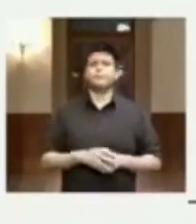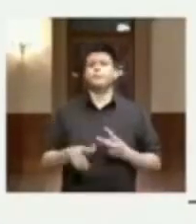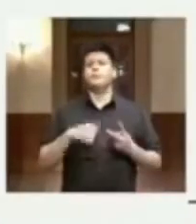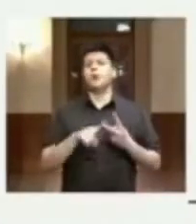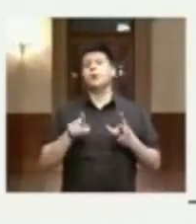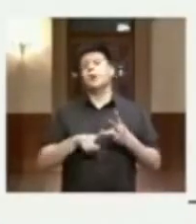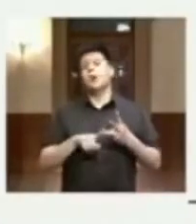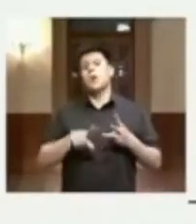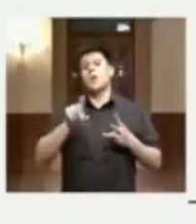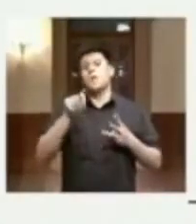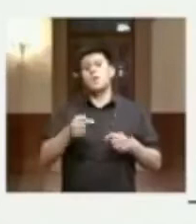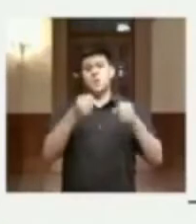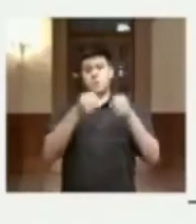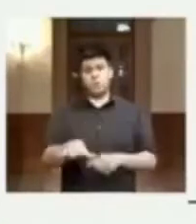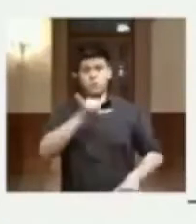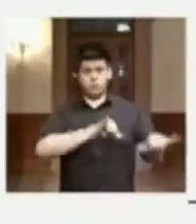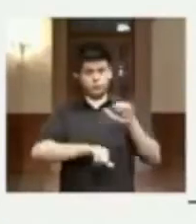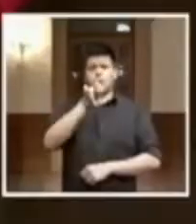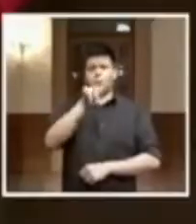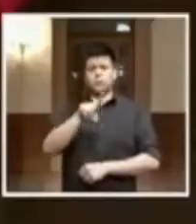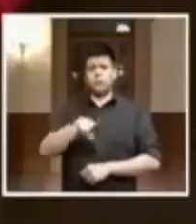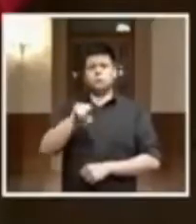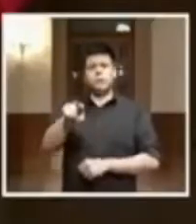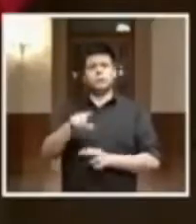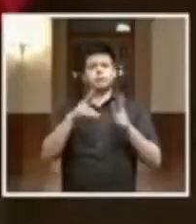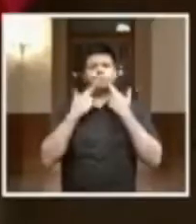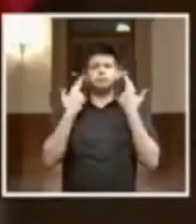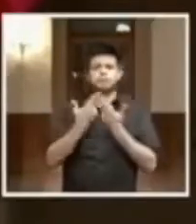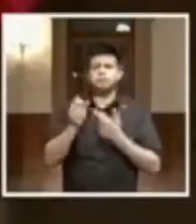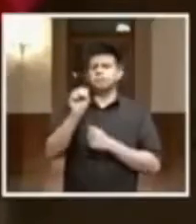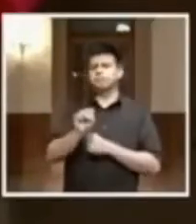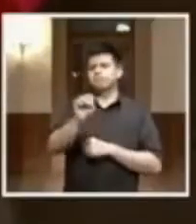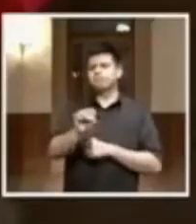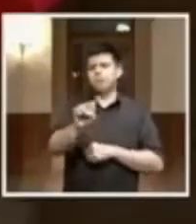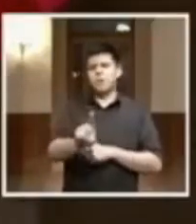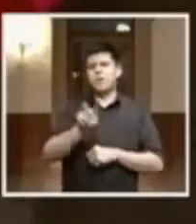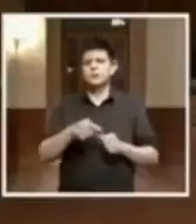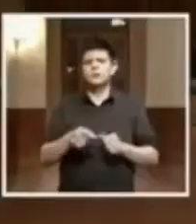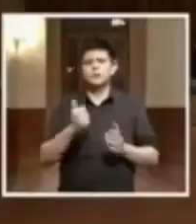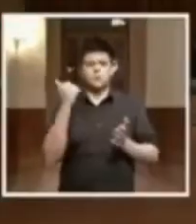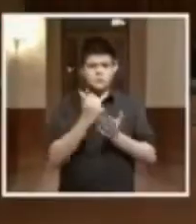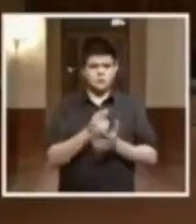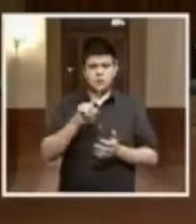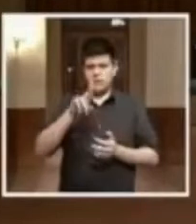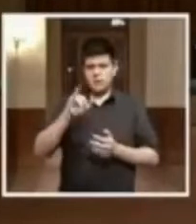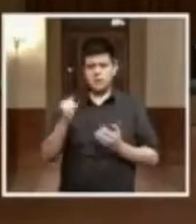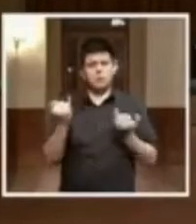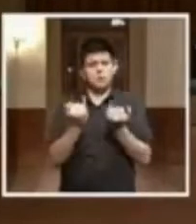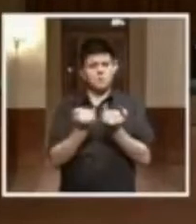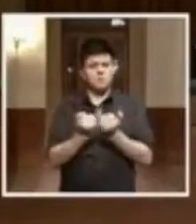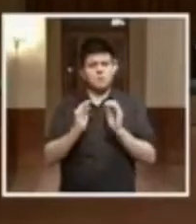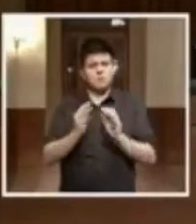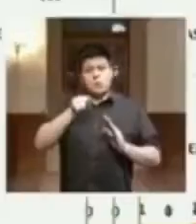20 casos confirmados por laboratorios privados amalia becerra subdirectora del hospital metropolitano señaló que a pesar de que los